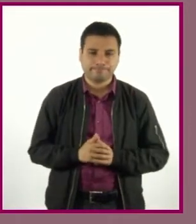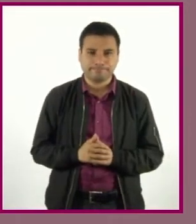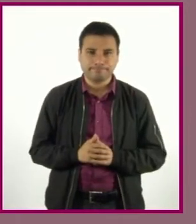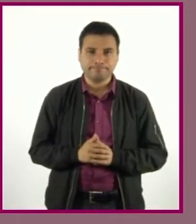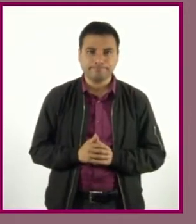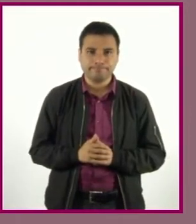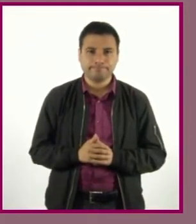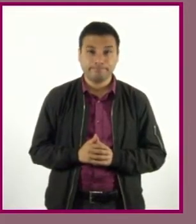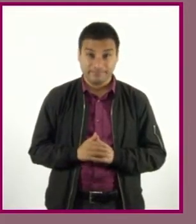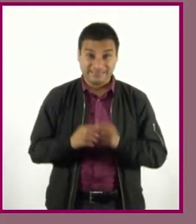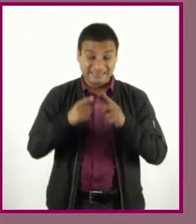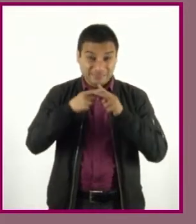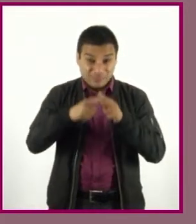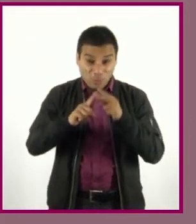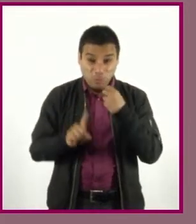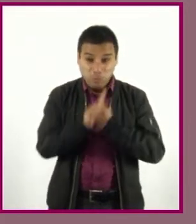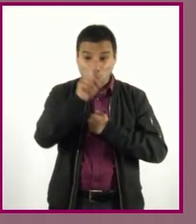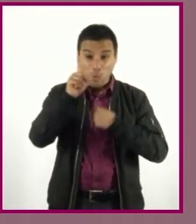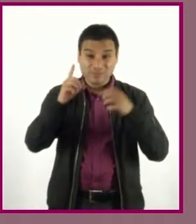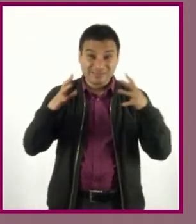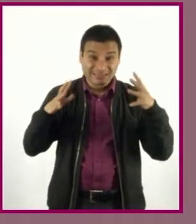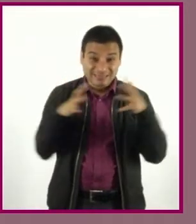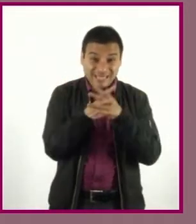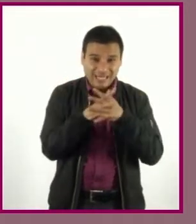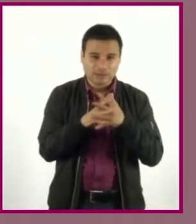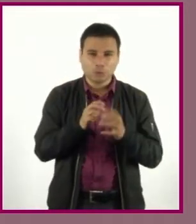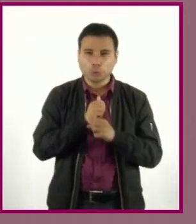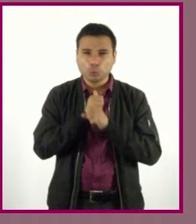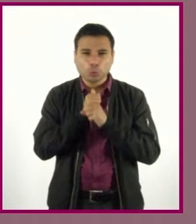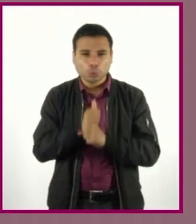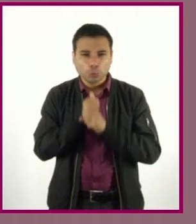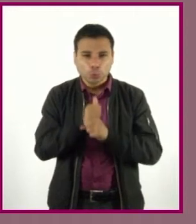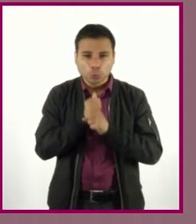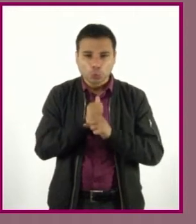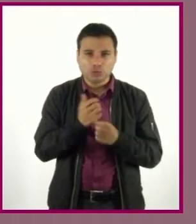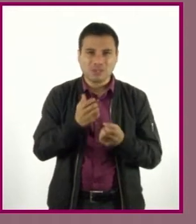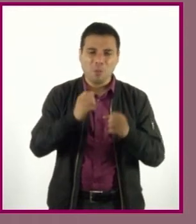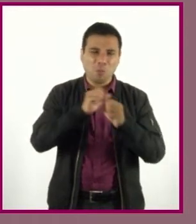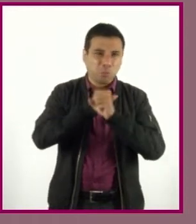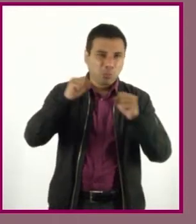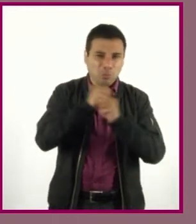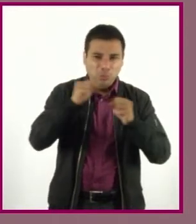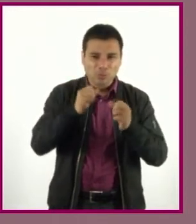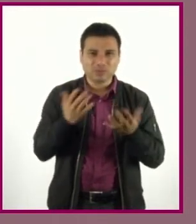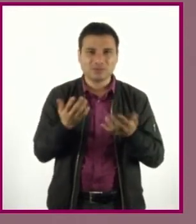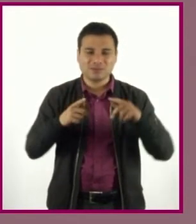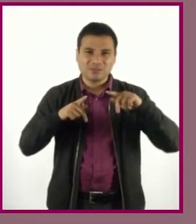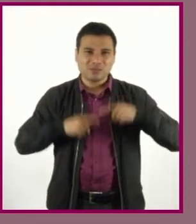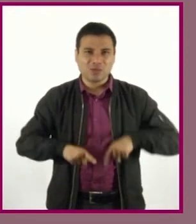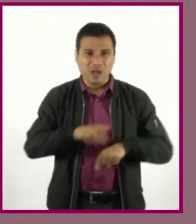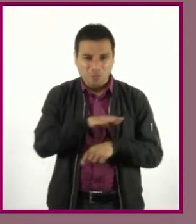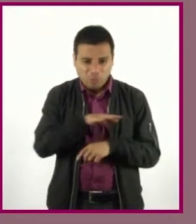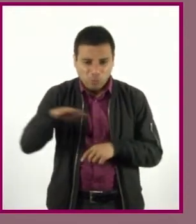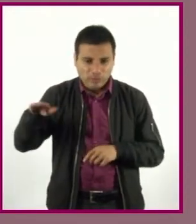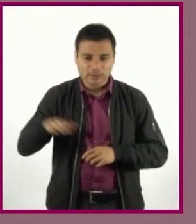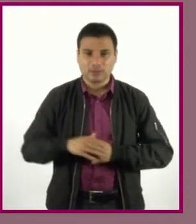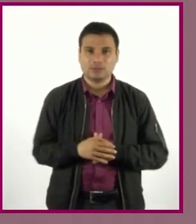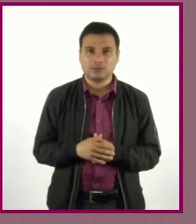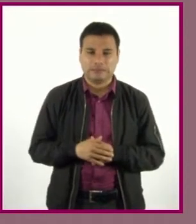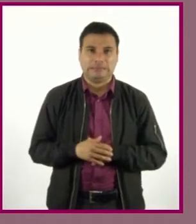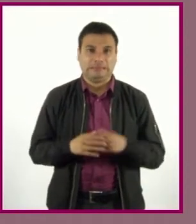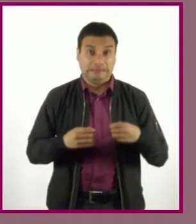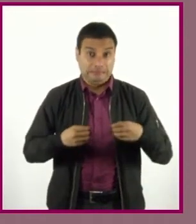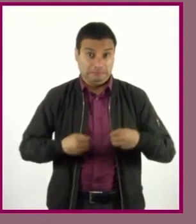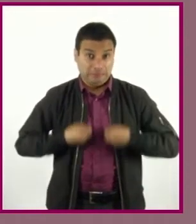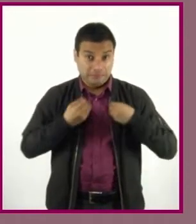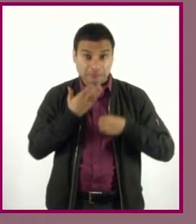El estallido de la guerra trajo consigo el sufrimiento, las bombas, la muerte. No se podía vivir